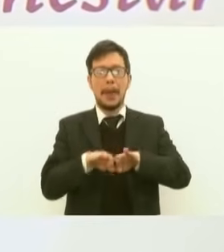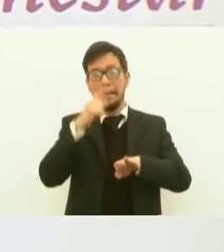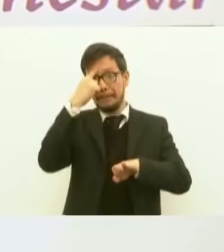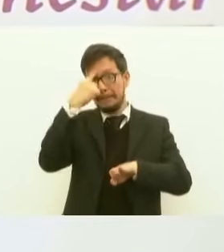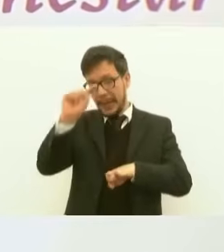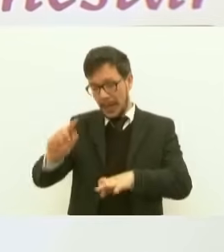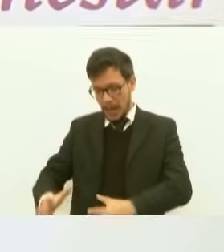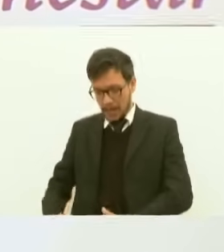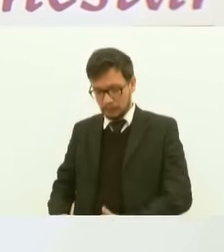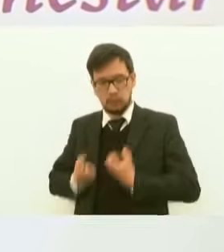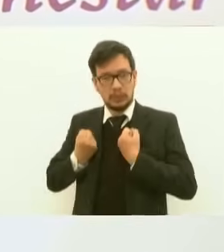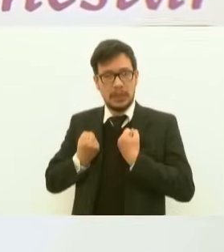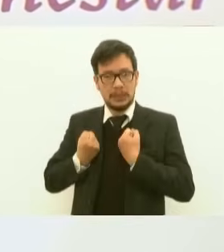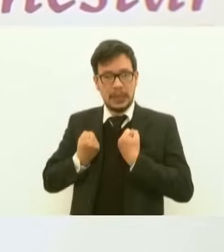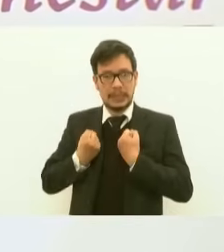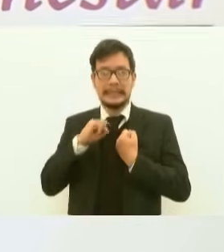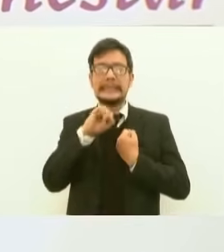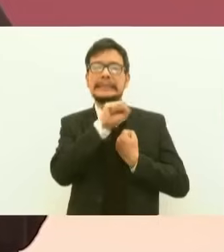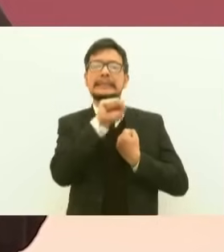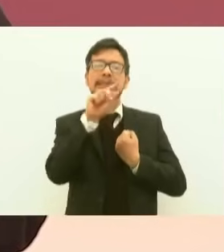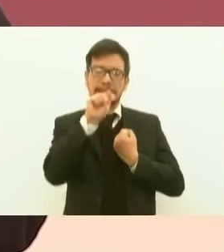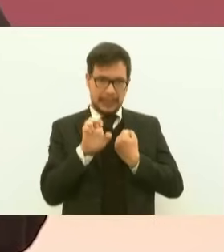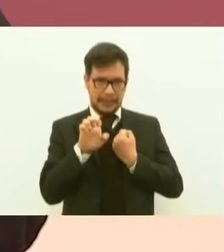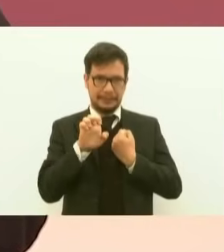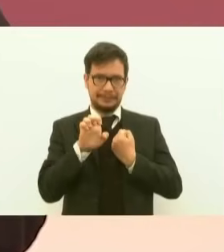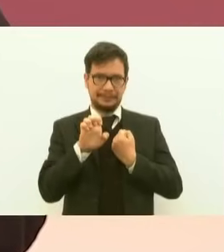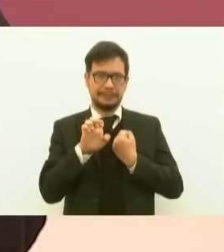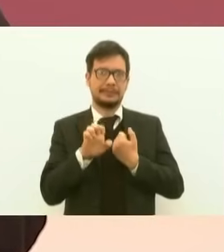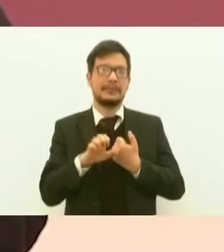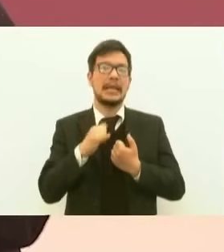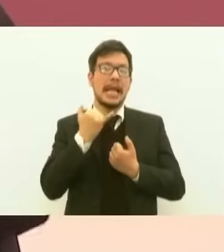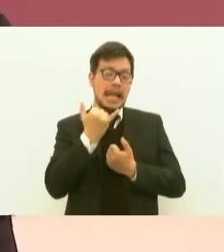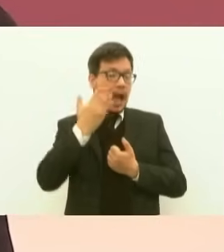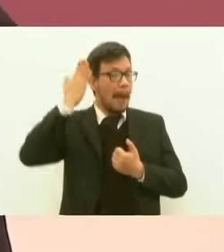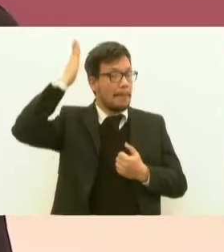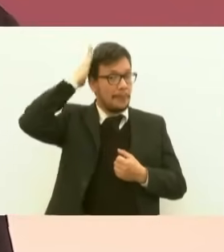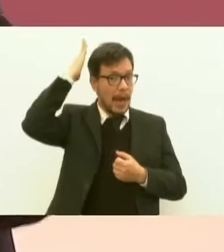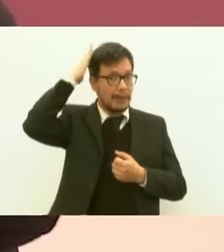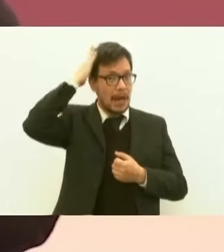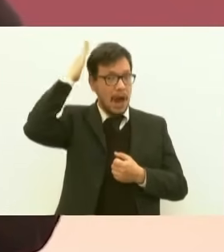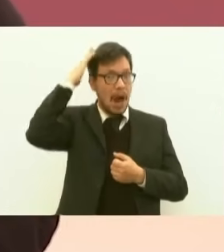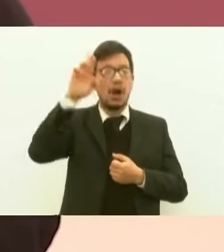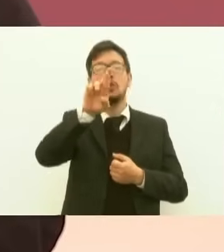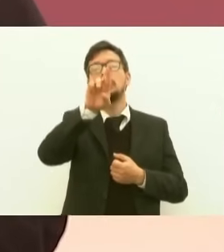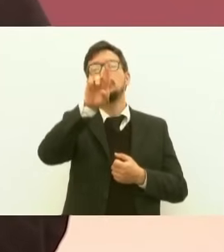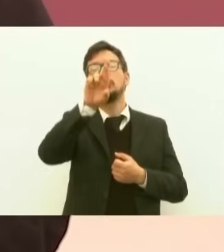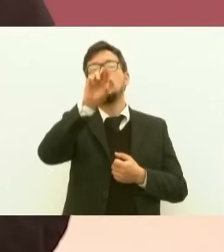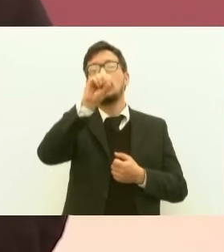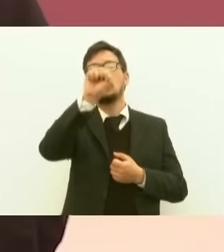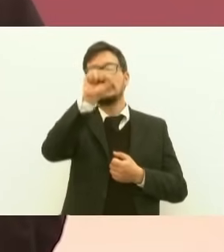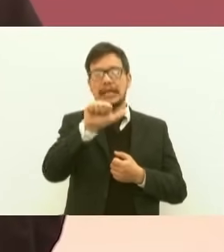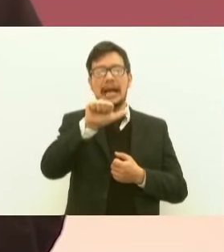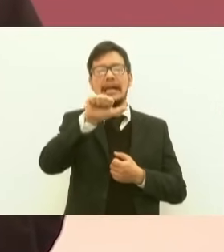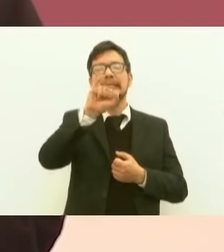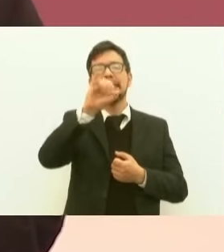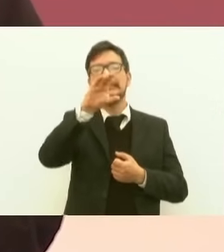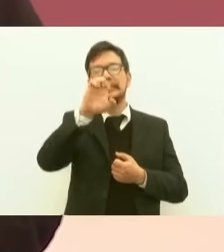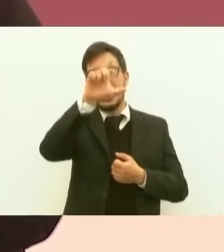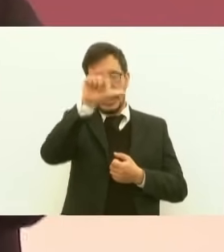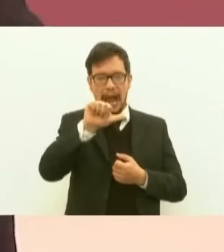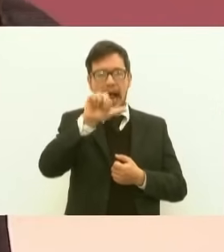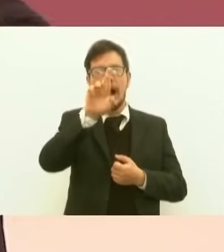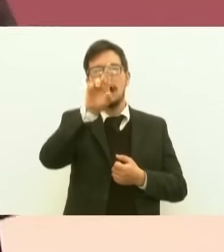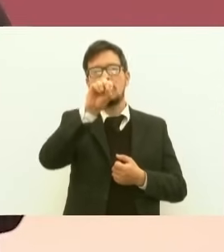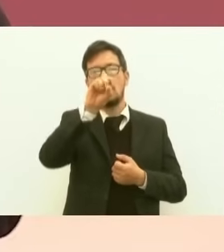recuperar el ISSSTE y lo encabeza Rosa Isela Rodríguez. ¿Y por qué?